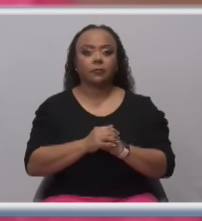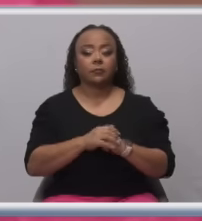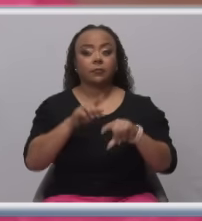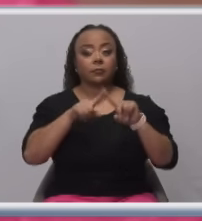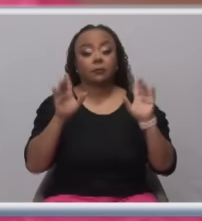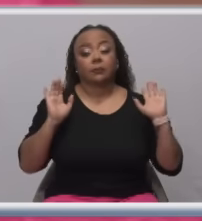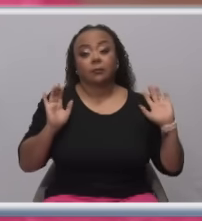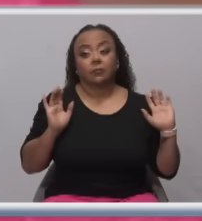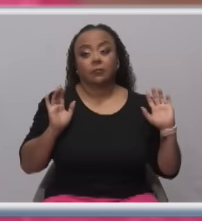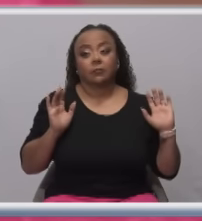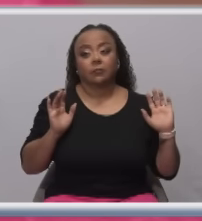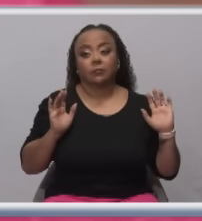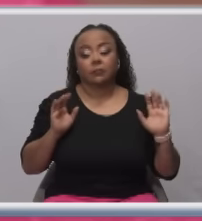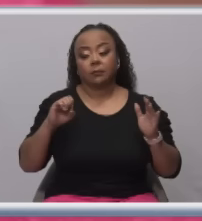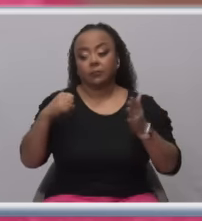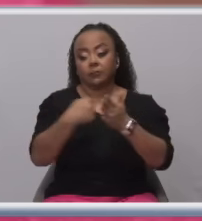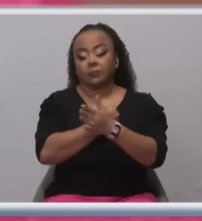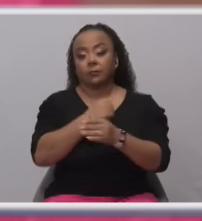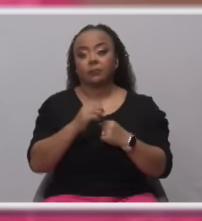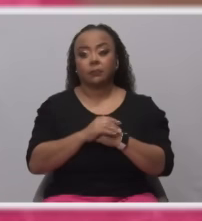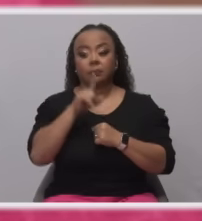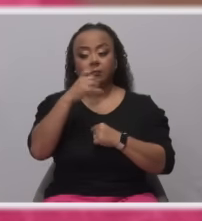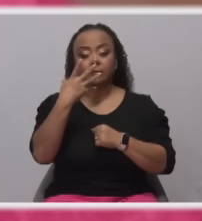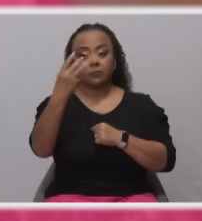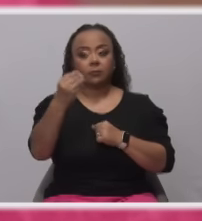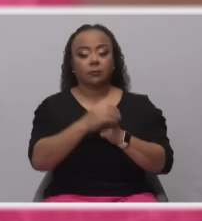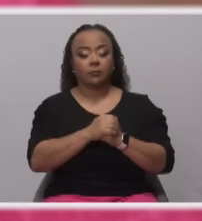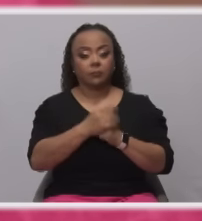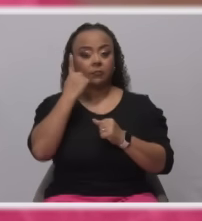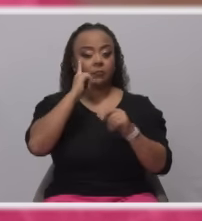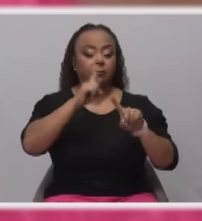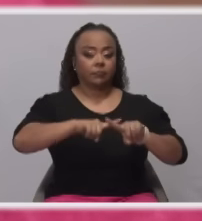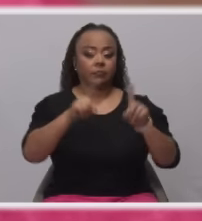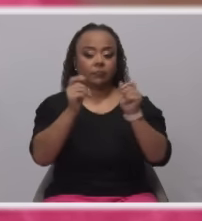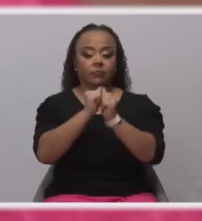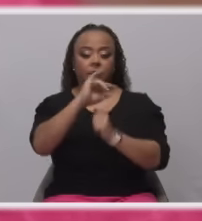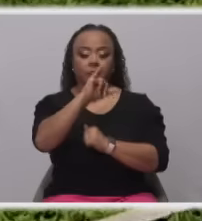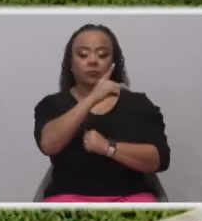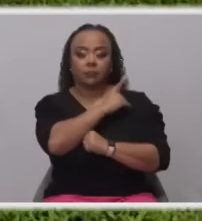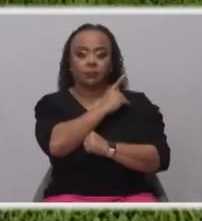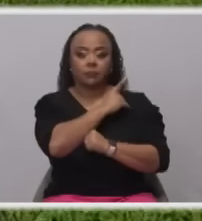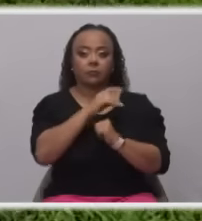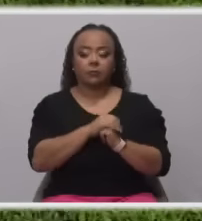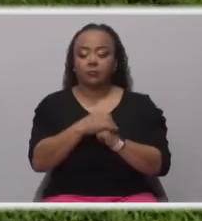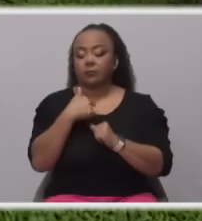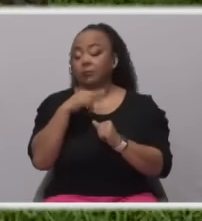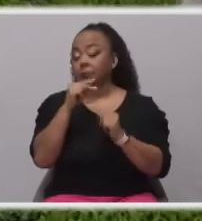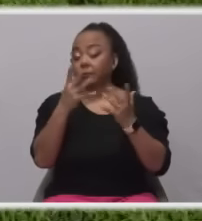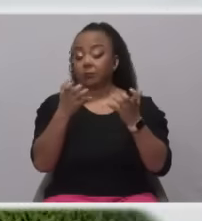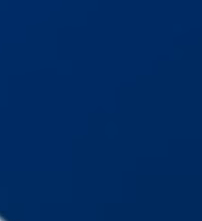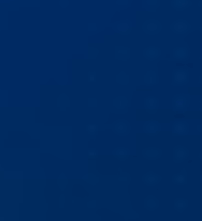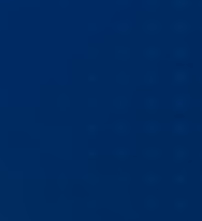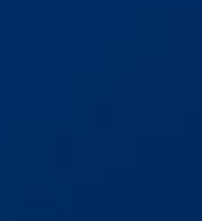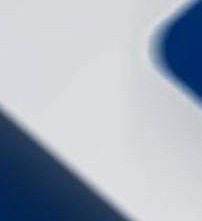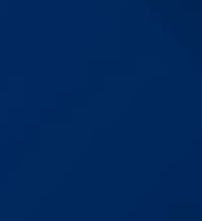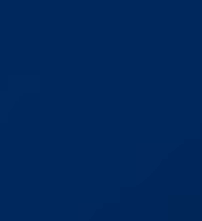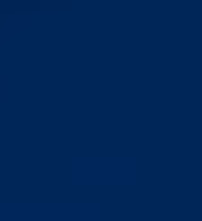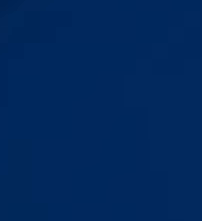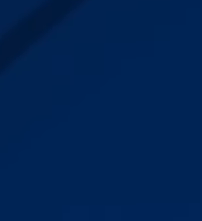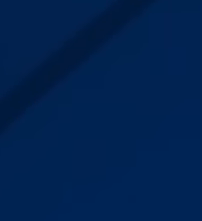ya desafortunadamente tuvieron que irse por por diferenci con la junta directiva que es lo que yo no quisiera verdad